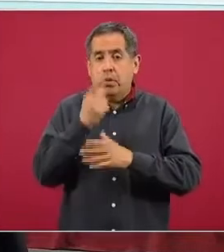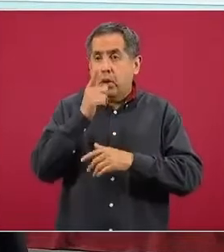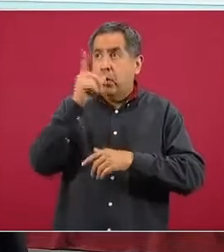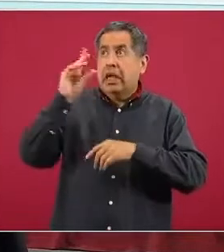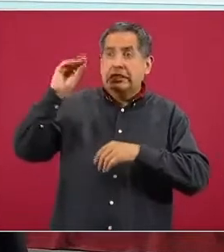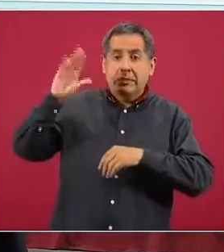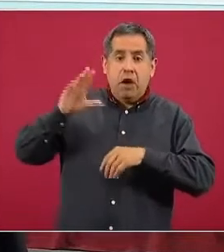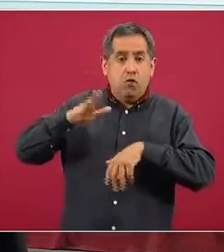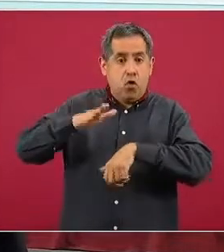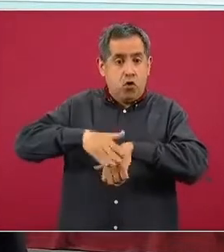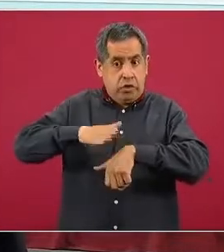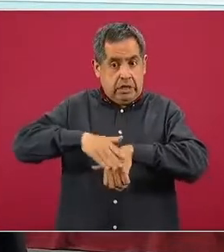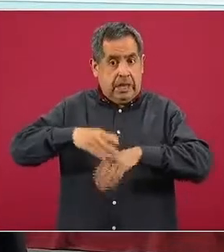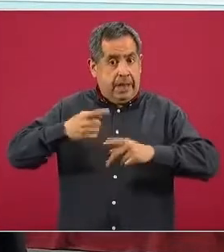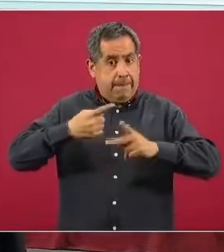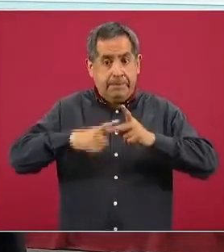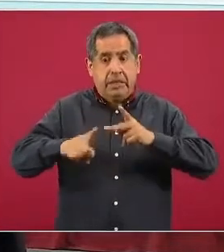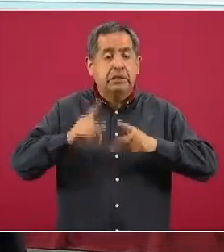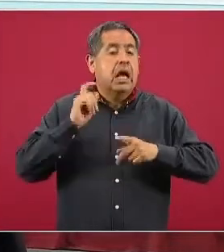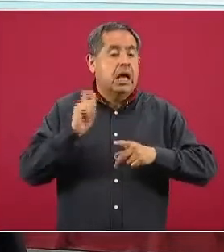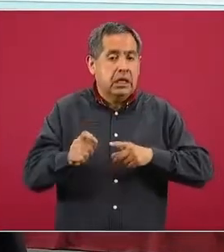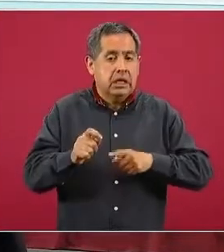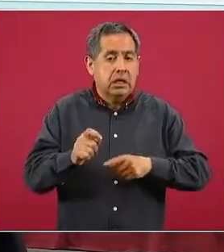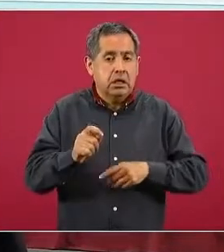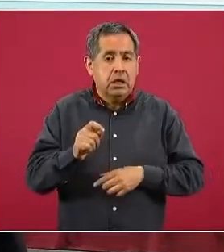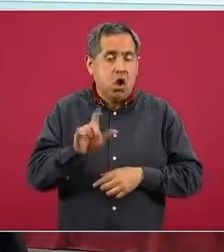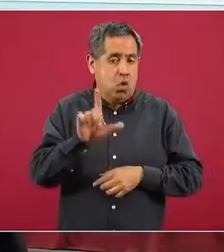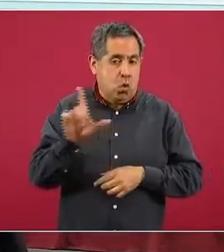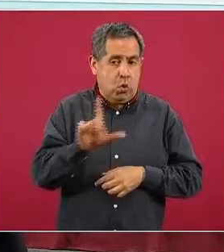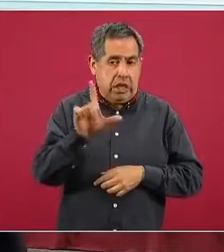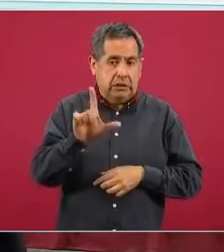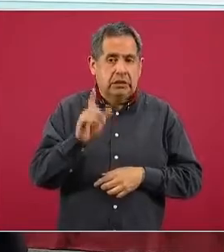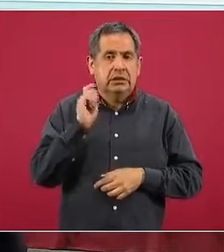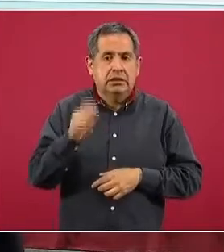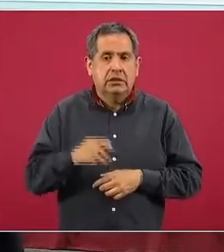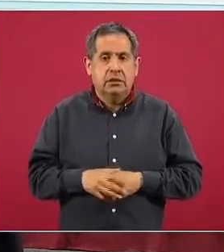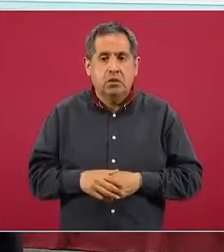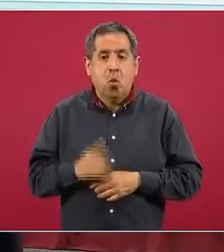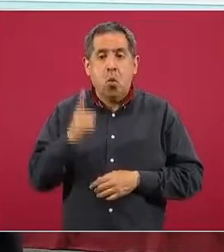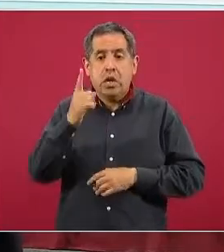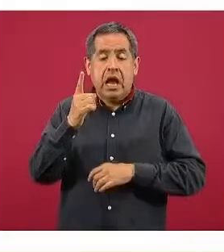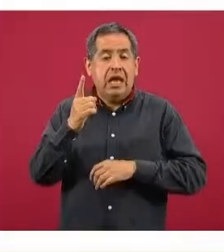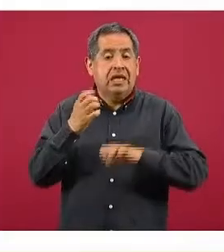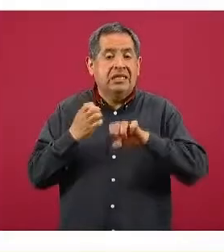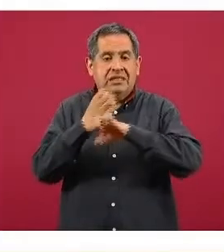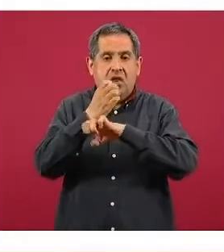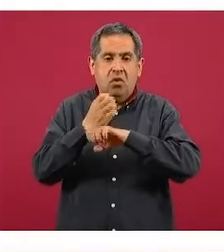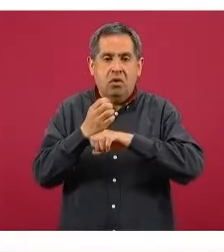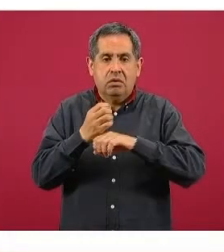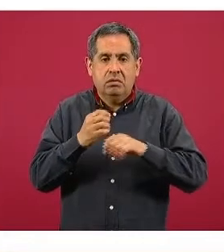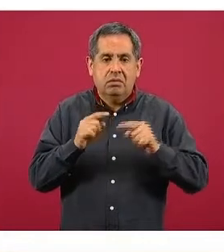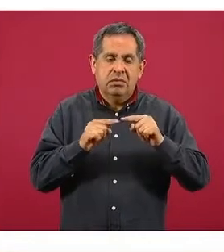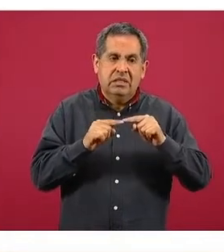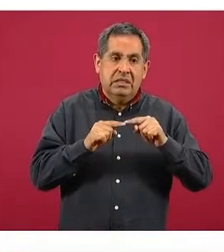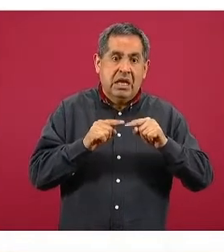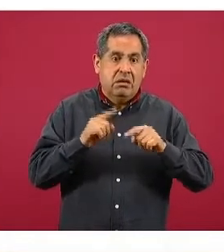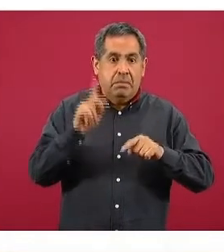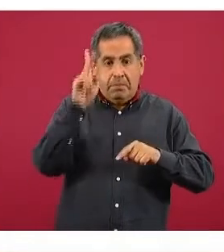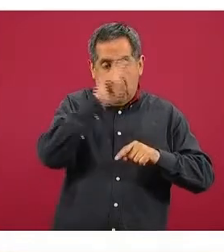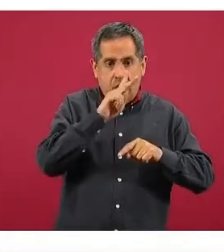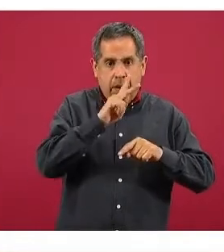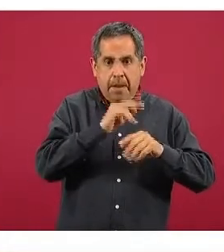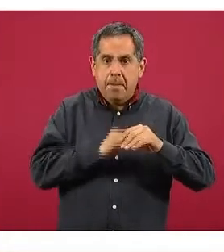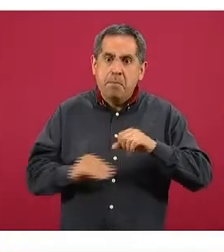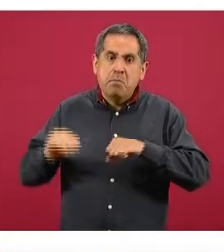entra en vigor a partir del próximo lunes. Una entidad incrementa su riesgo del riesgo alto al riesgo máximo. Hay una